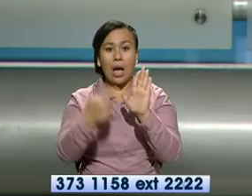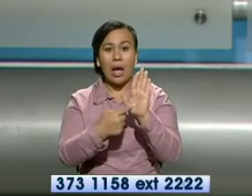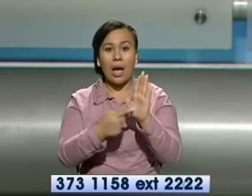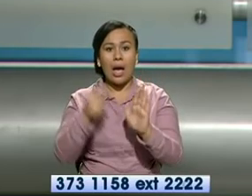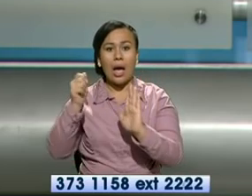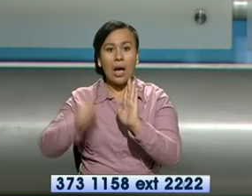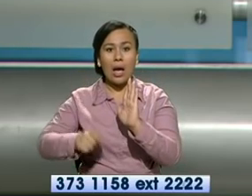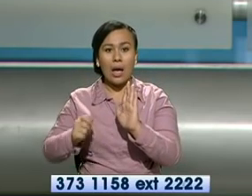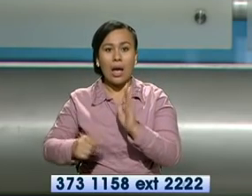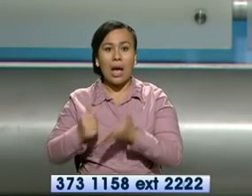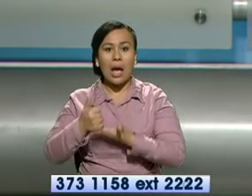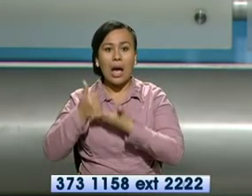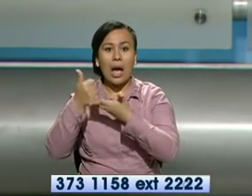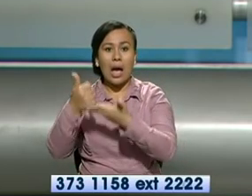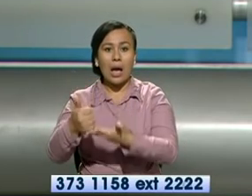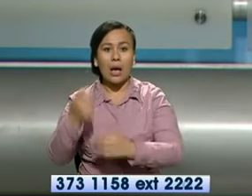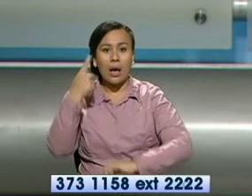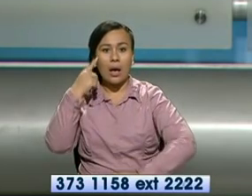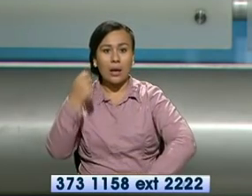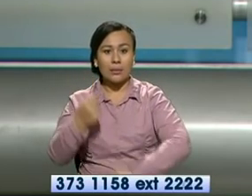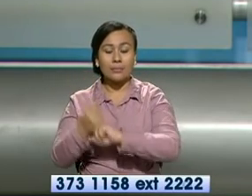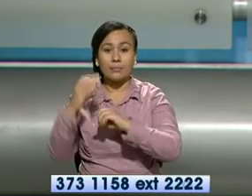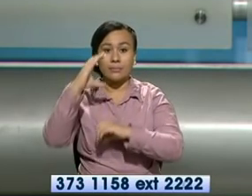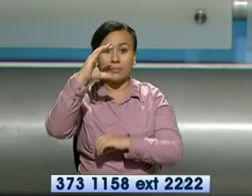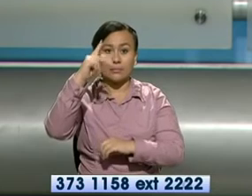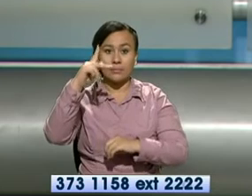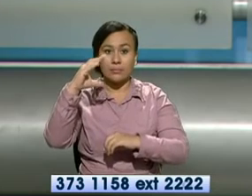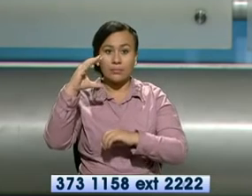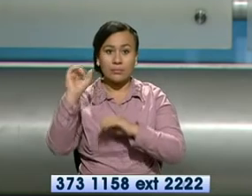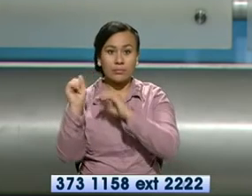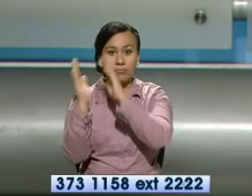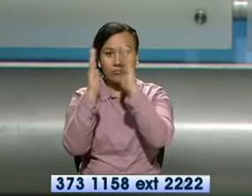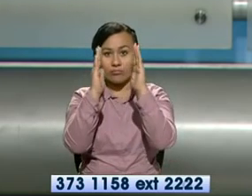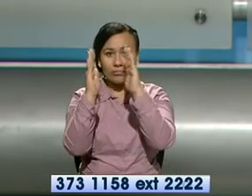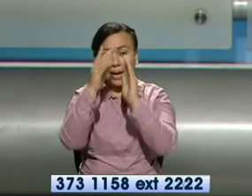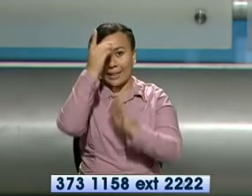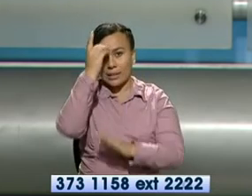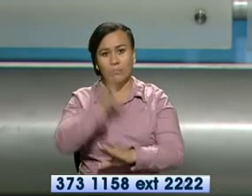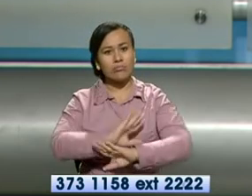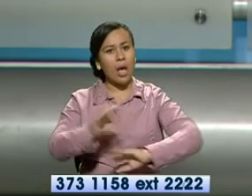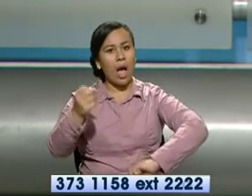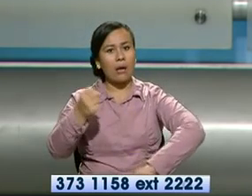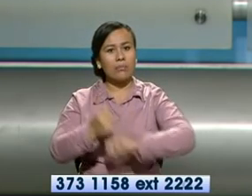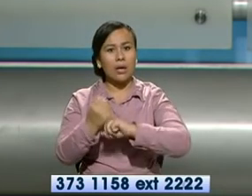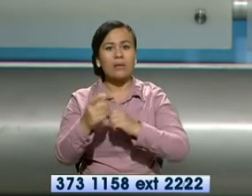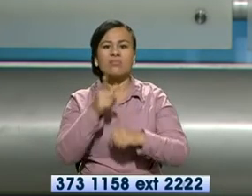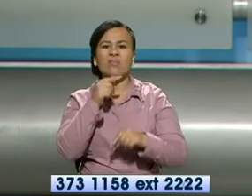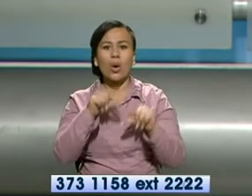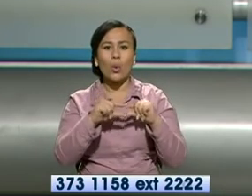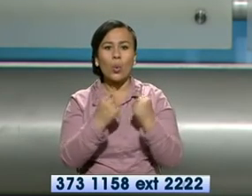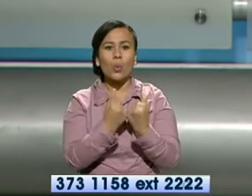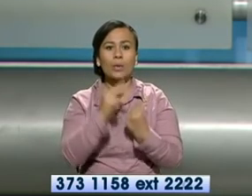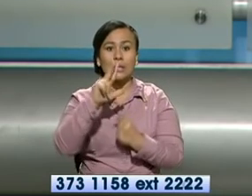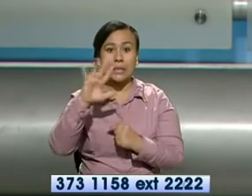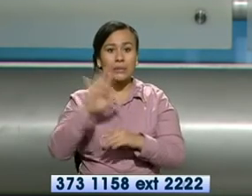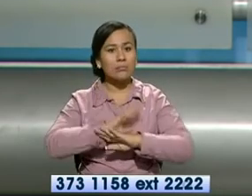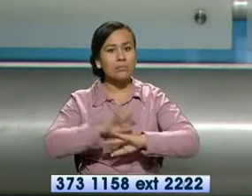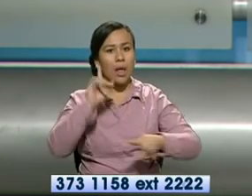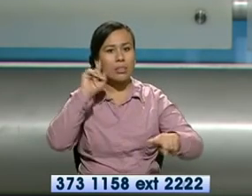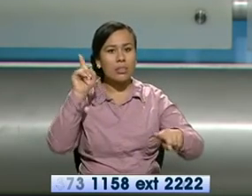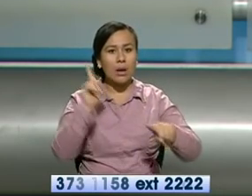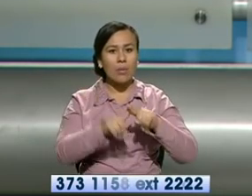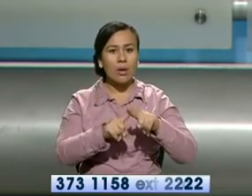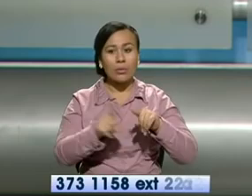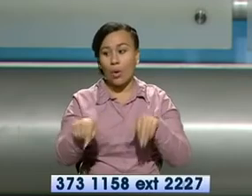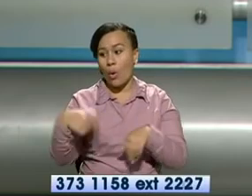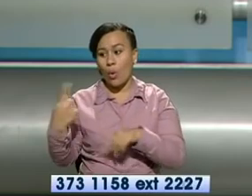del Consejo de Participación Ciudadana y Control Social Transitorio. La decisión fue apoyada por la bancada oficialista y la oposición dentro